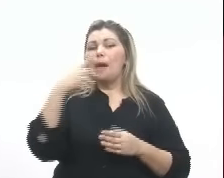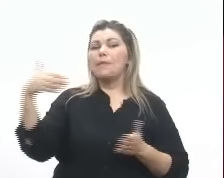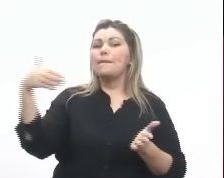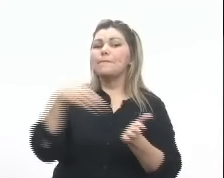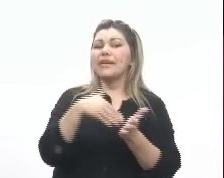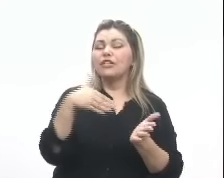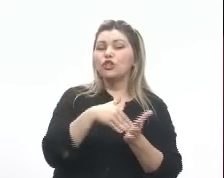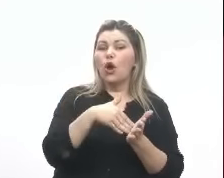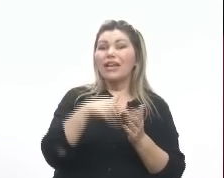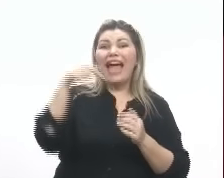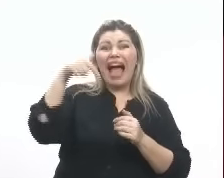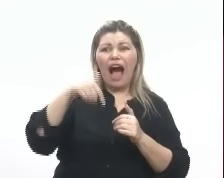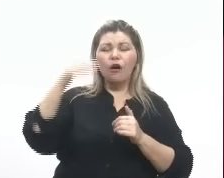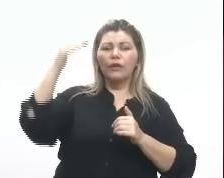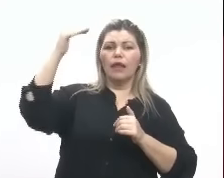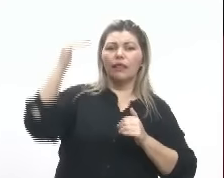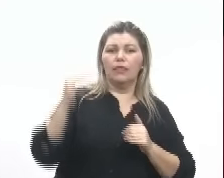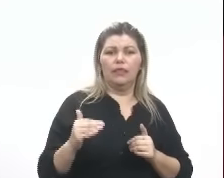PBI cayó.